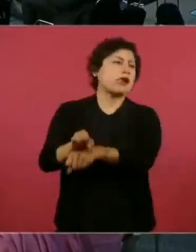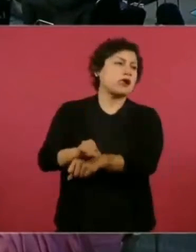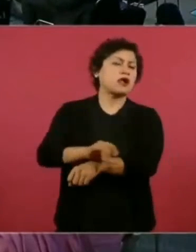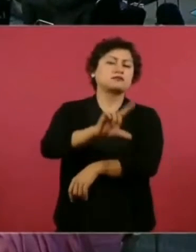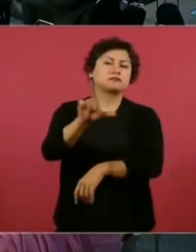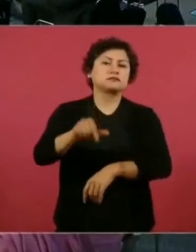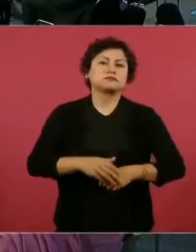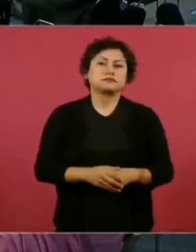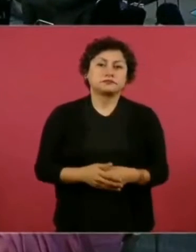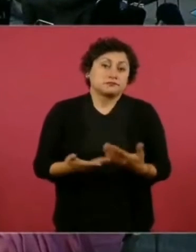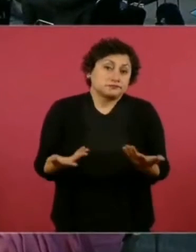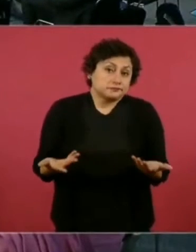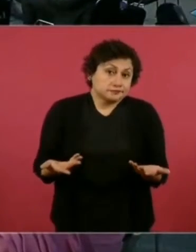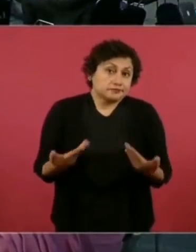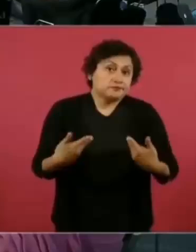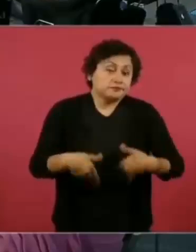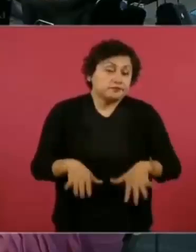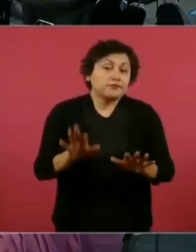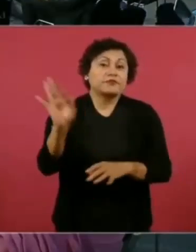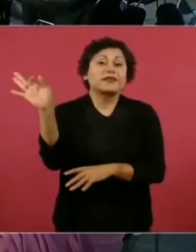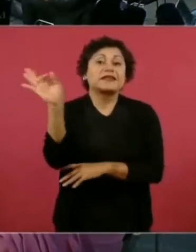les decían,